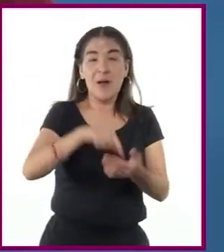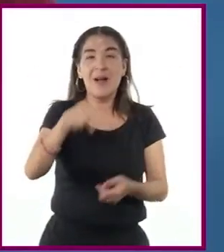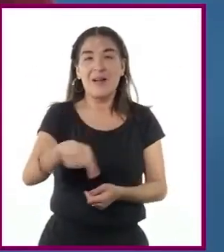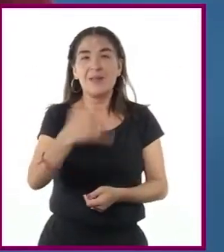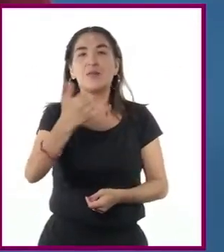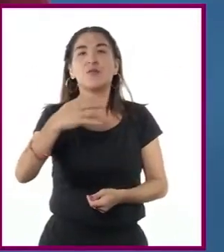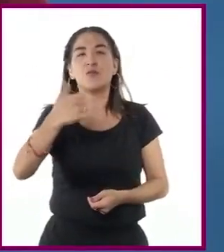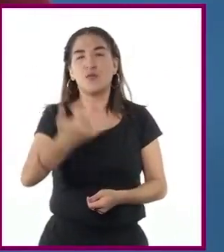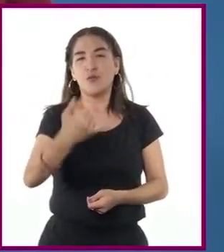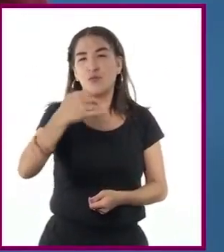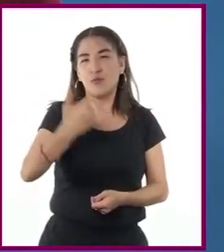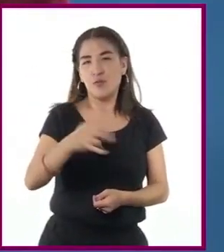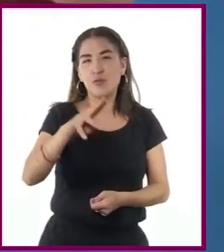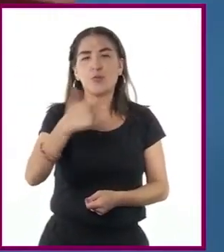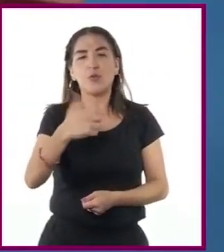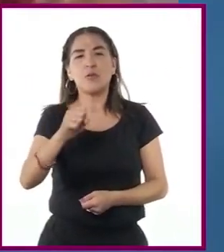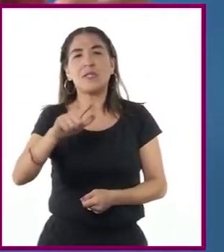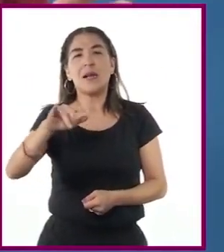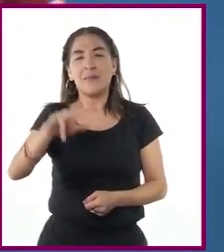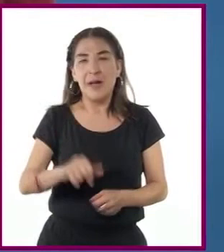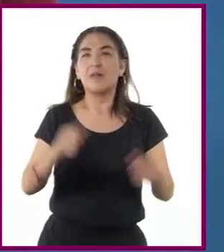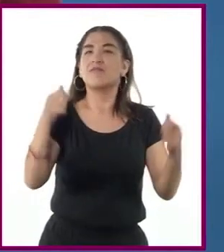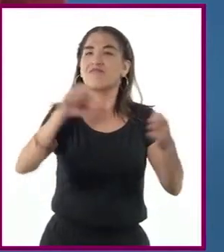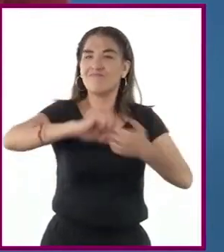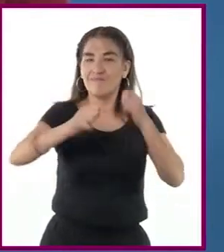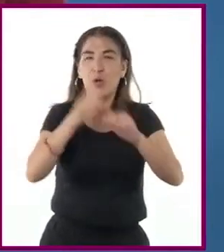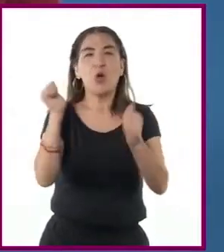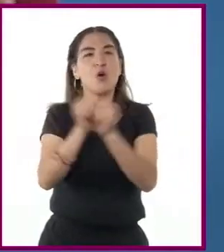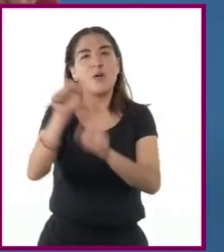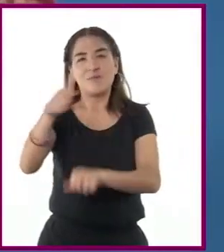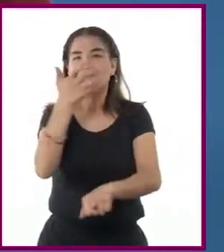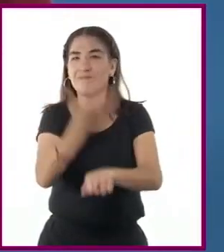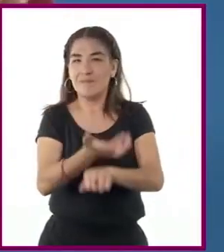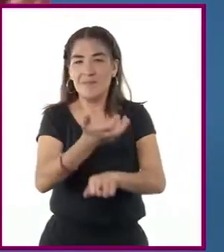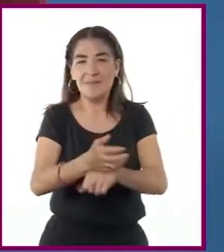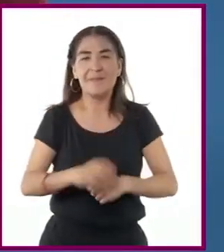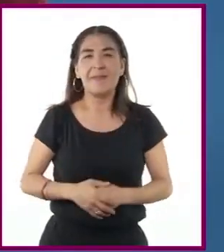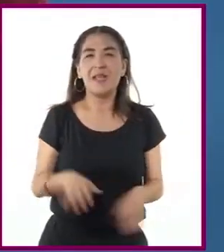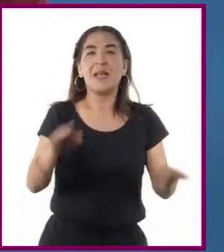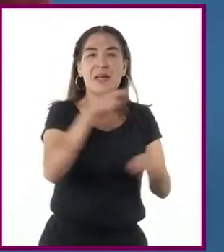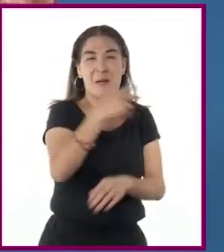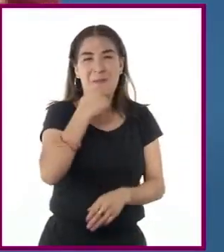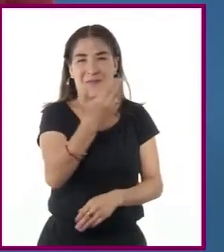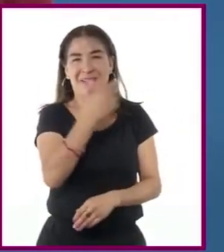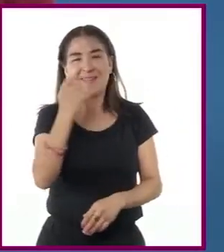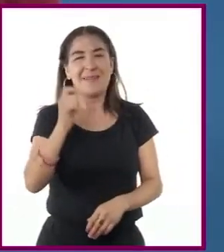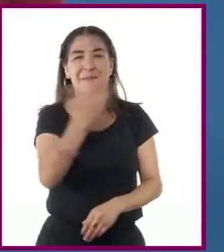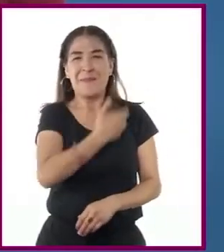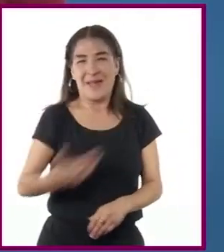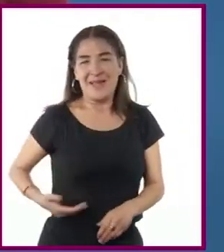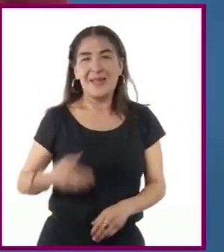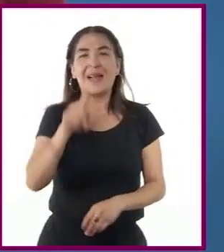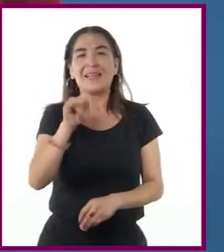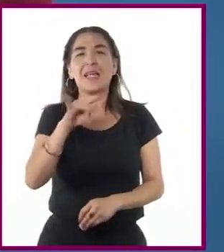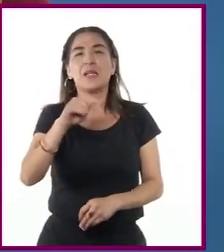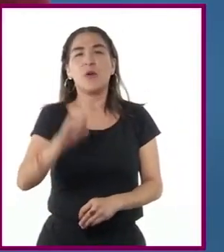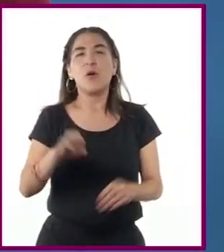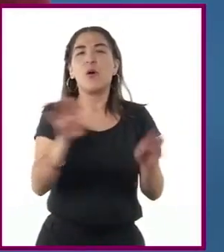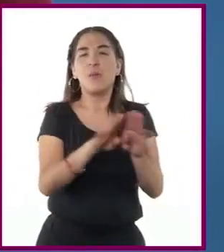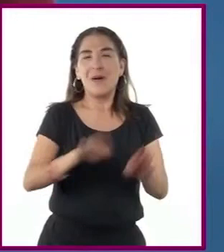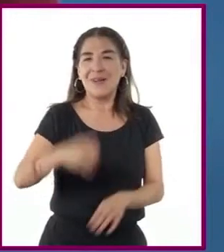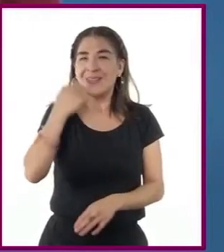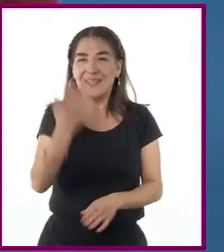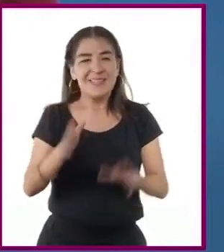respecto a la Unión Soviética y los Estados Unidos de América. A pesar de los esfuerzos de Tito por mantener unida a una nación de origen